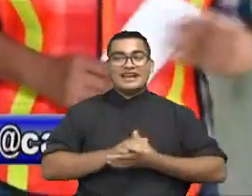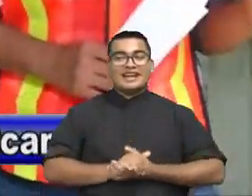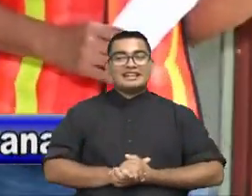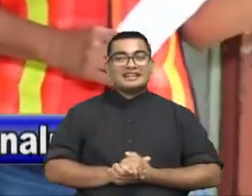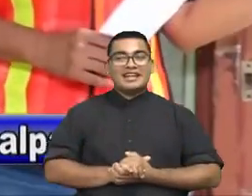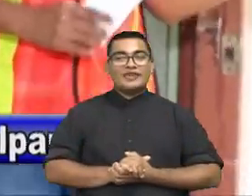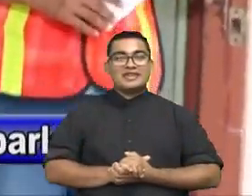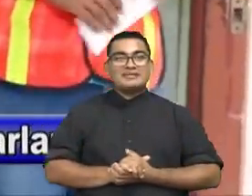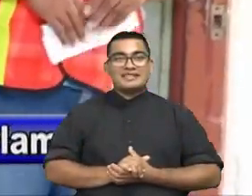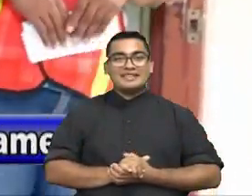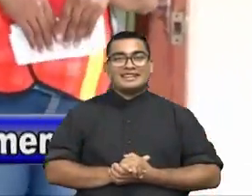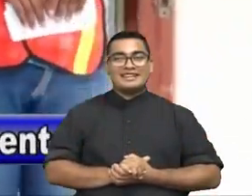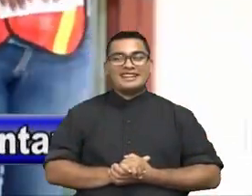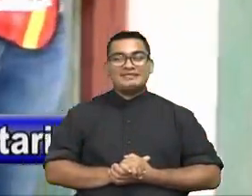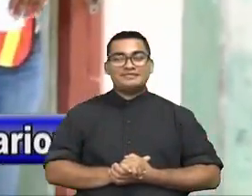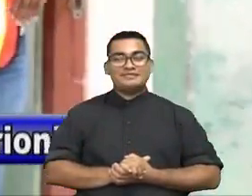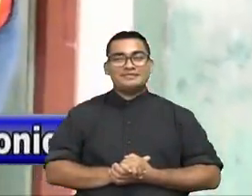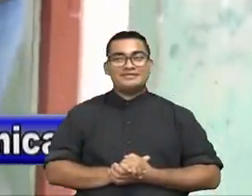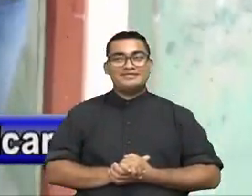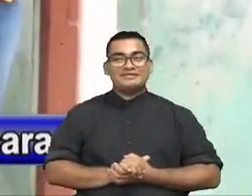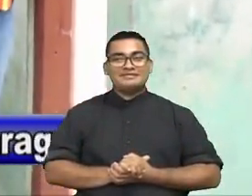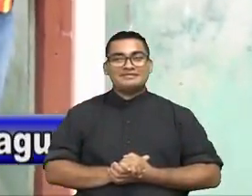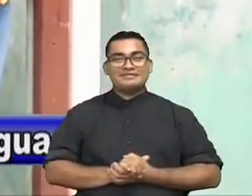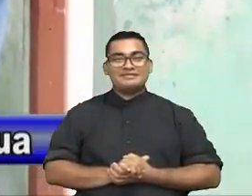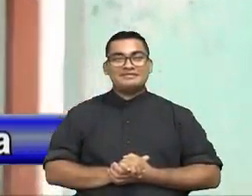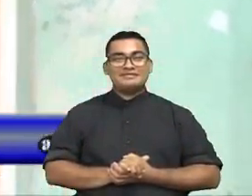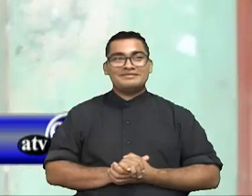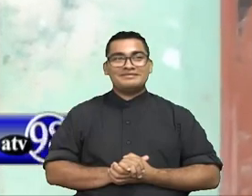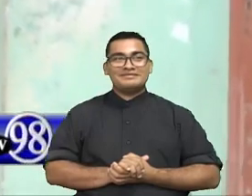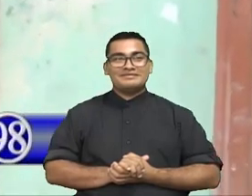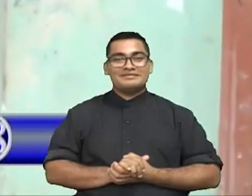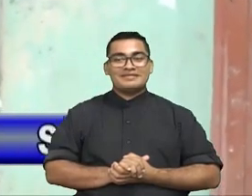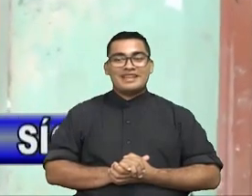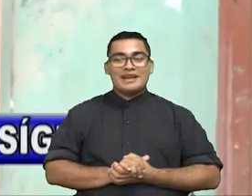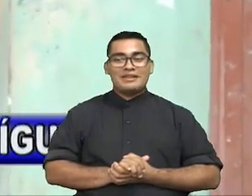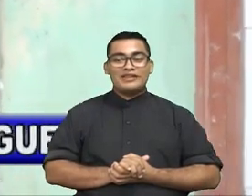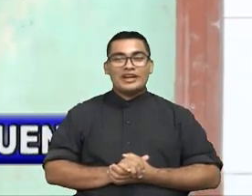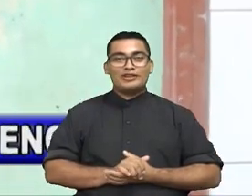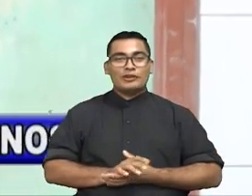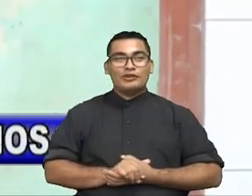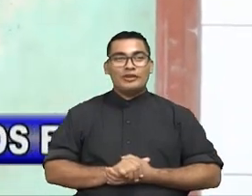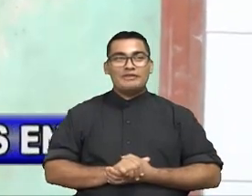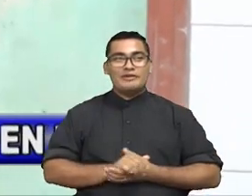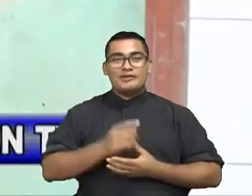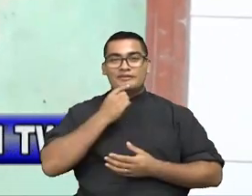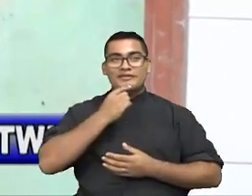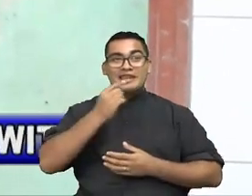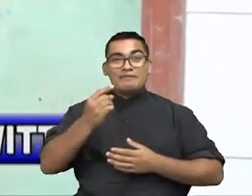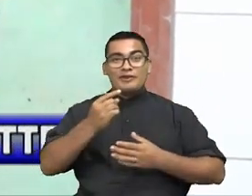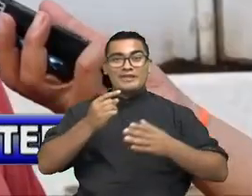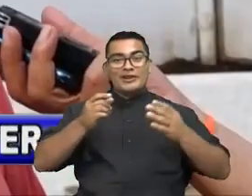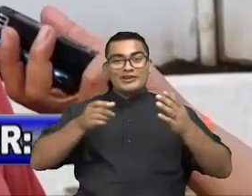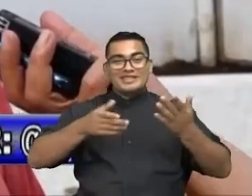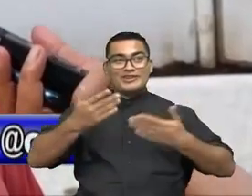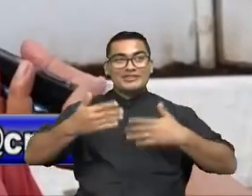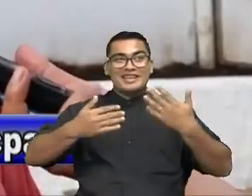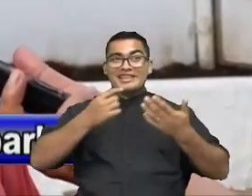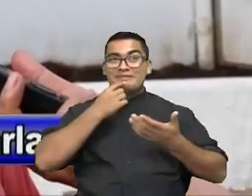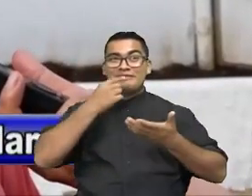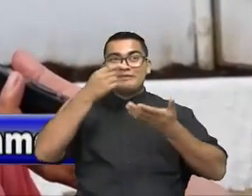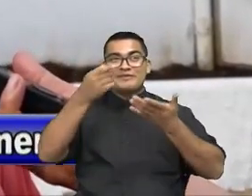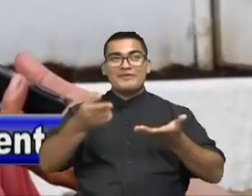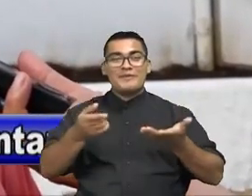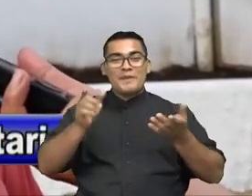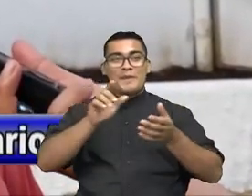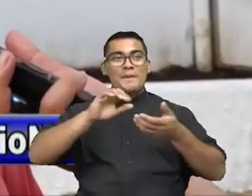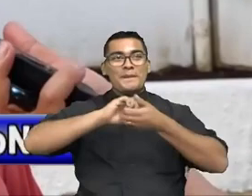de cuello de terapia a las mujeres que tengan algunas lesiones en su papá Nicolás. Un logro más de nuestro buen gobierno, el comandante Daniel, la compañera